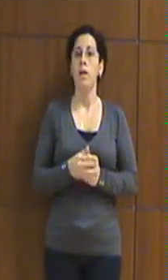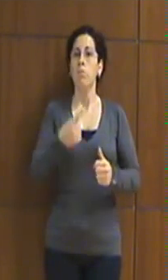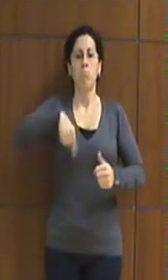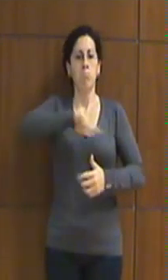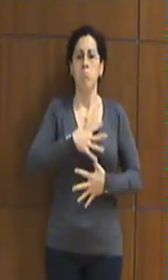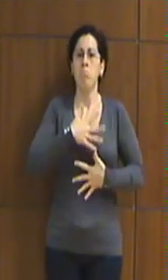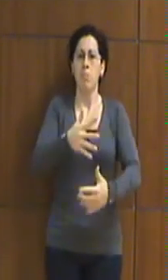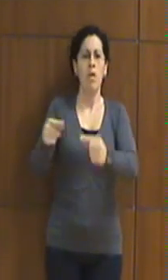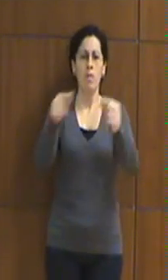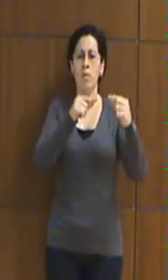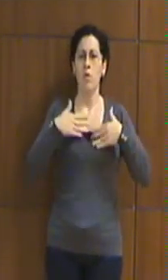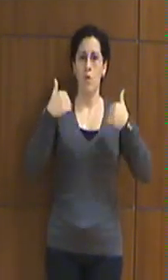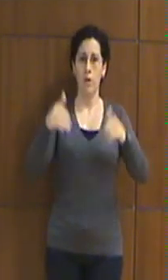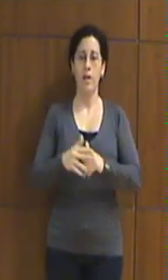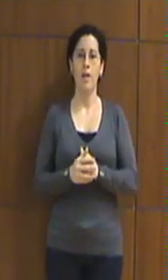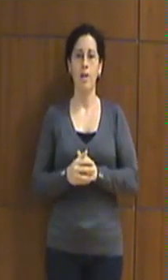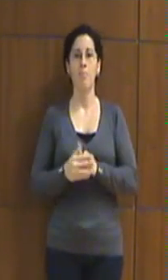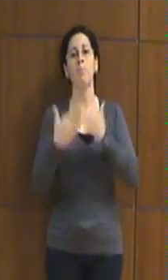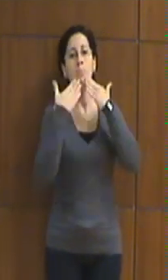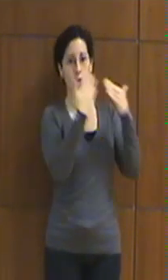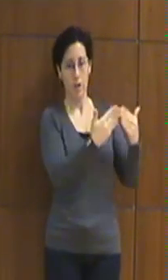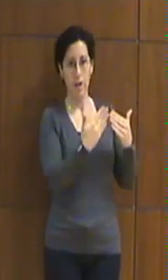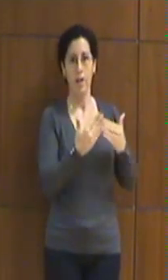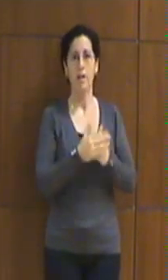quieras. Muchas gracias, Arturo.